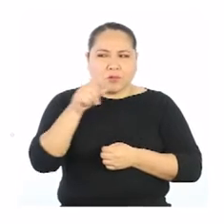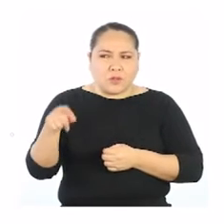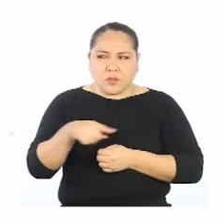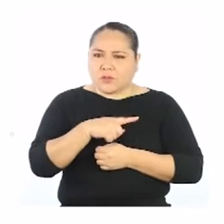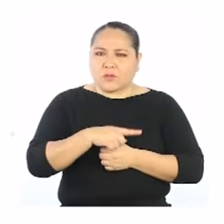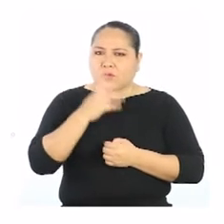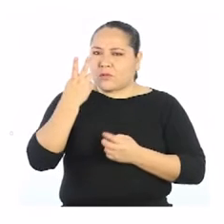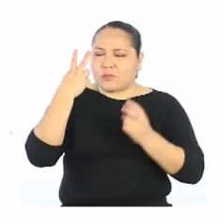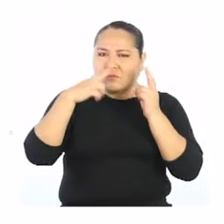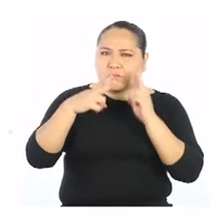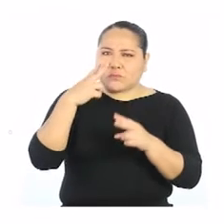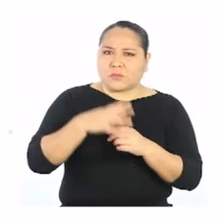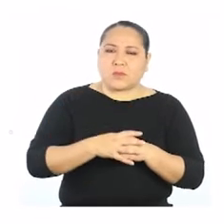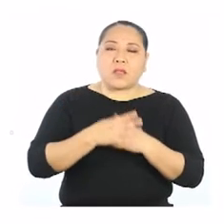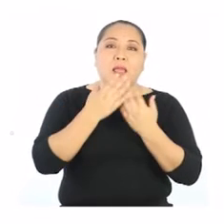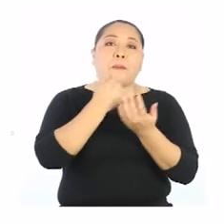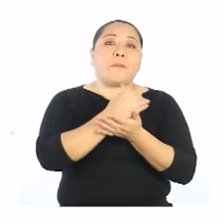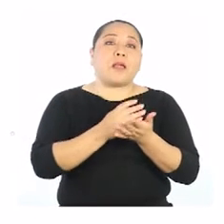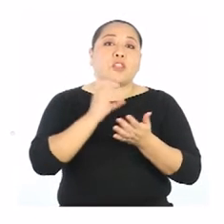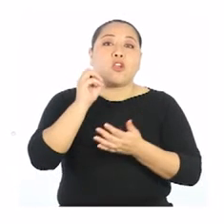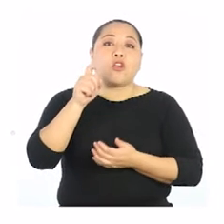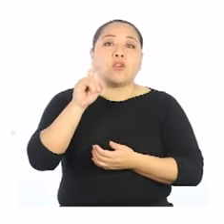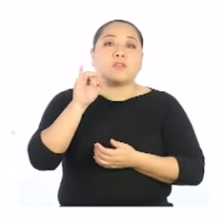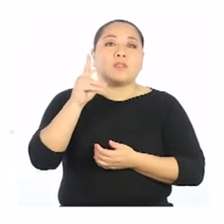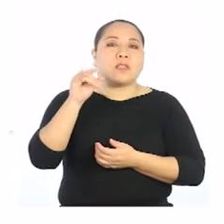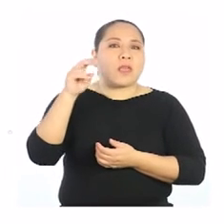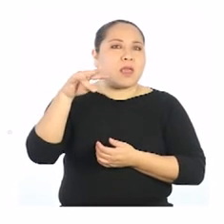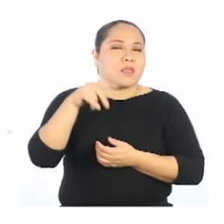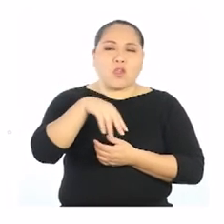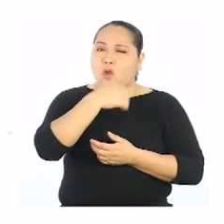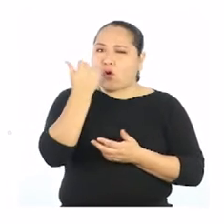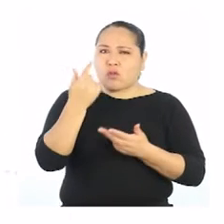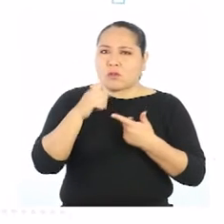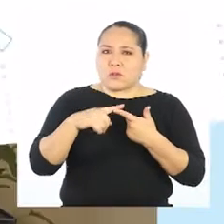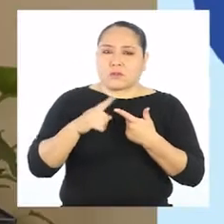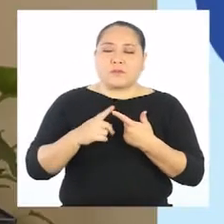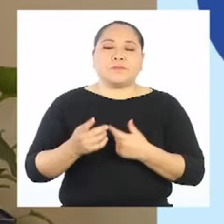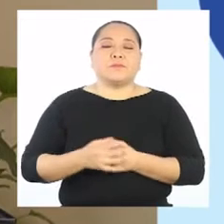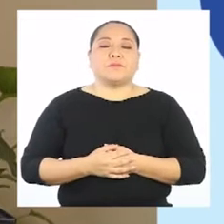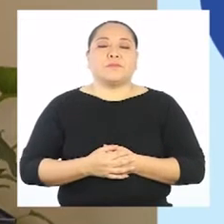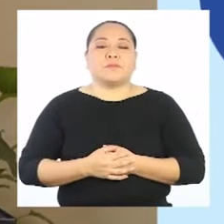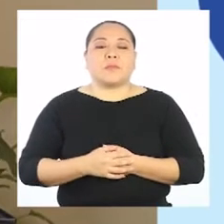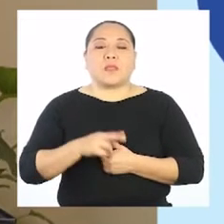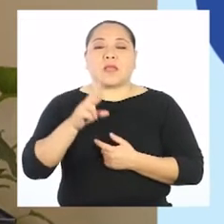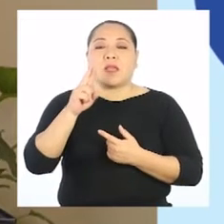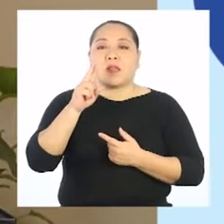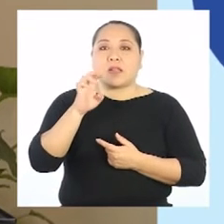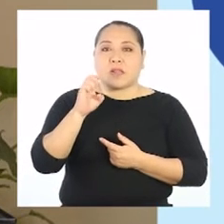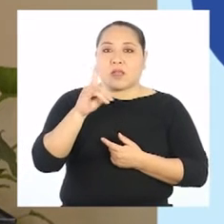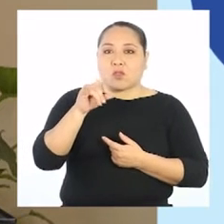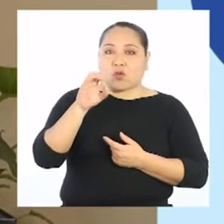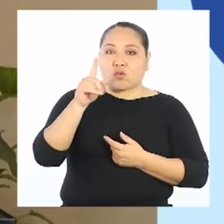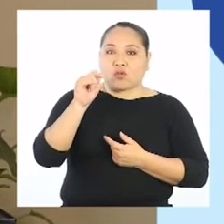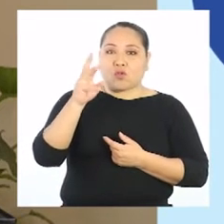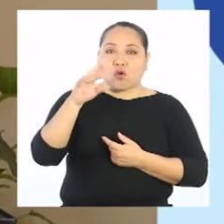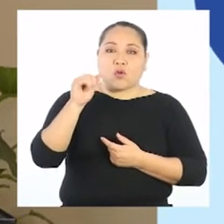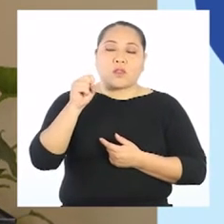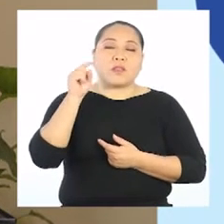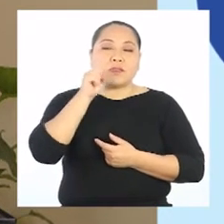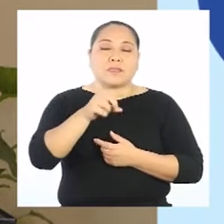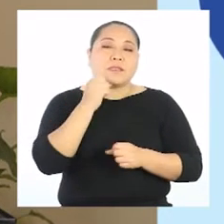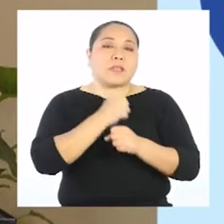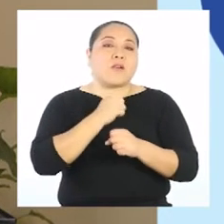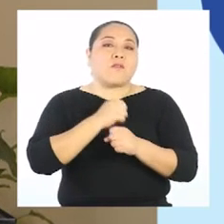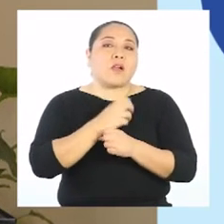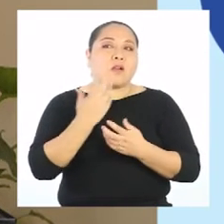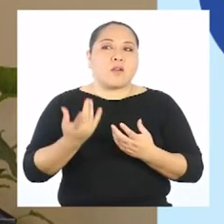Todo esto corresponde a las sustancias oxidantes, ¿no? ¿Hay otras sustancias? Las sustancias reductoras, que son